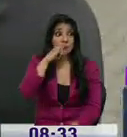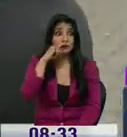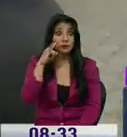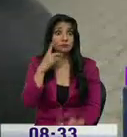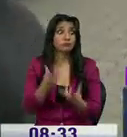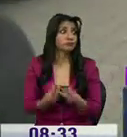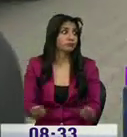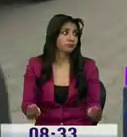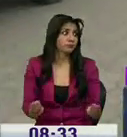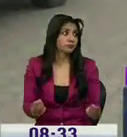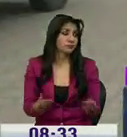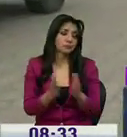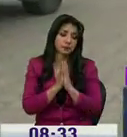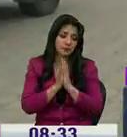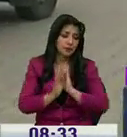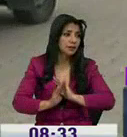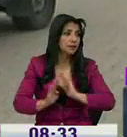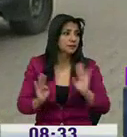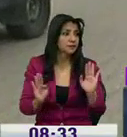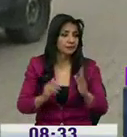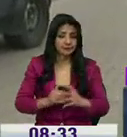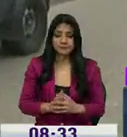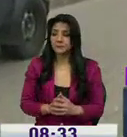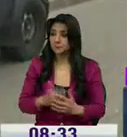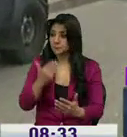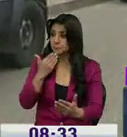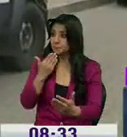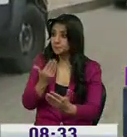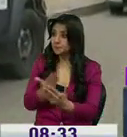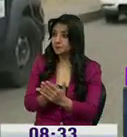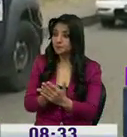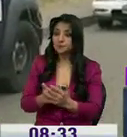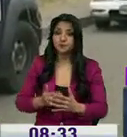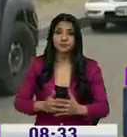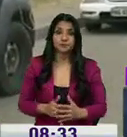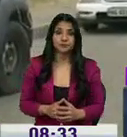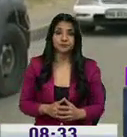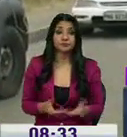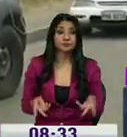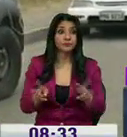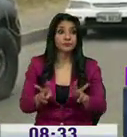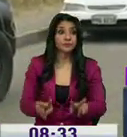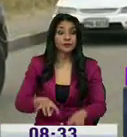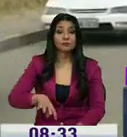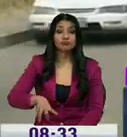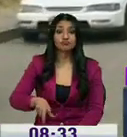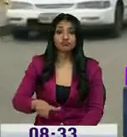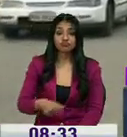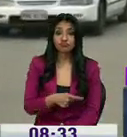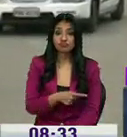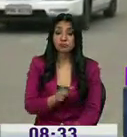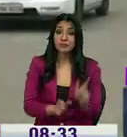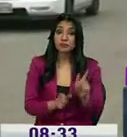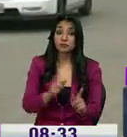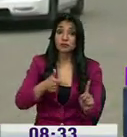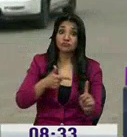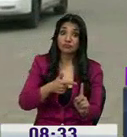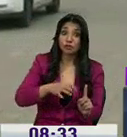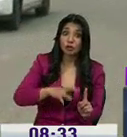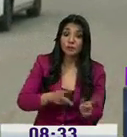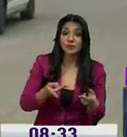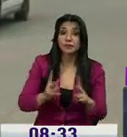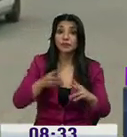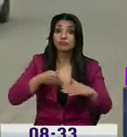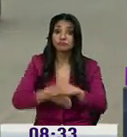ahora. Eso le puedo decir de mi parte. Muchísimas gracias, así es. Incluso los robos no solo ha sido a las personas, sino a las